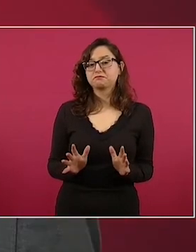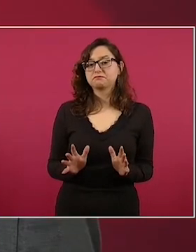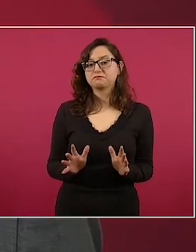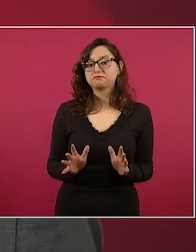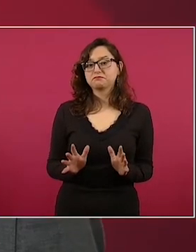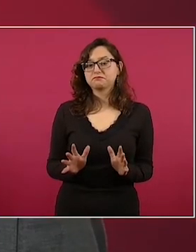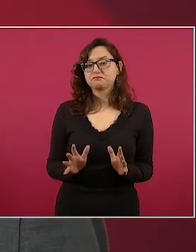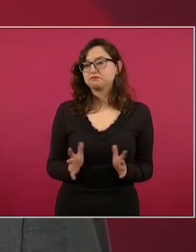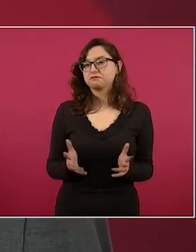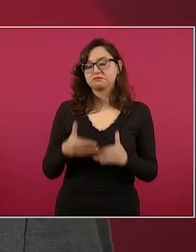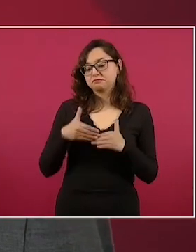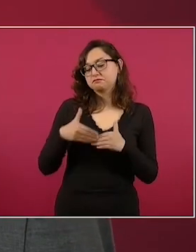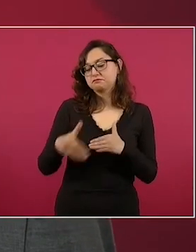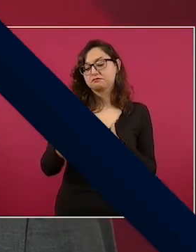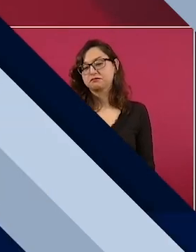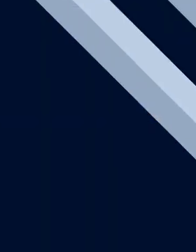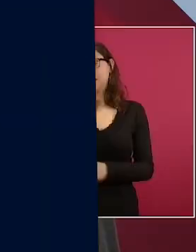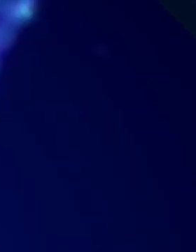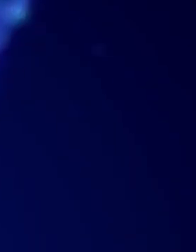5 años.